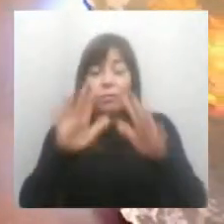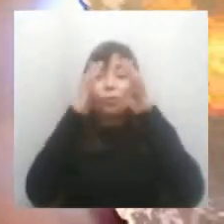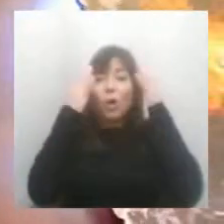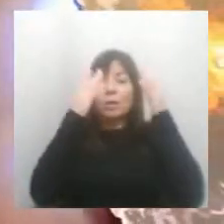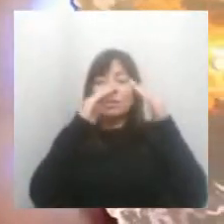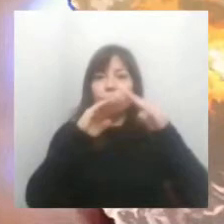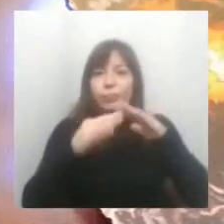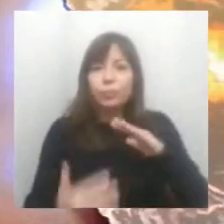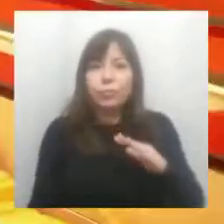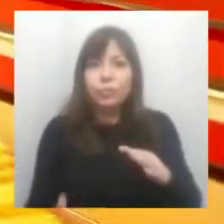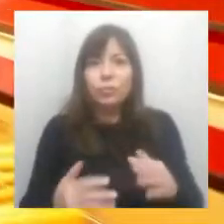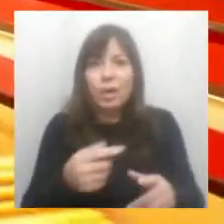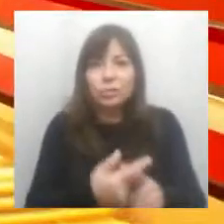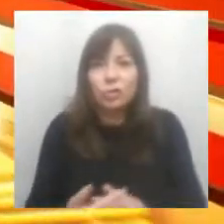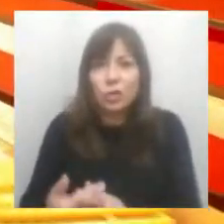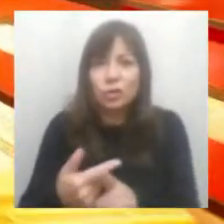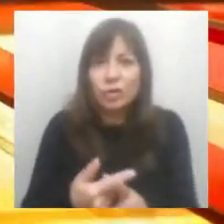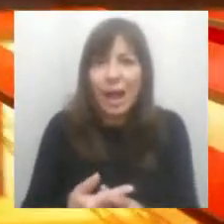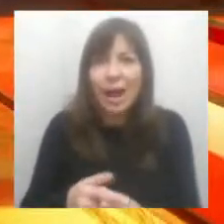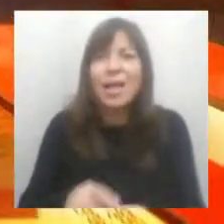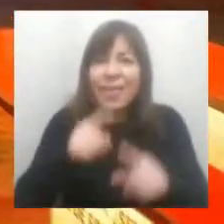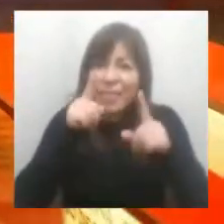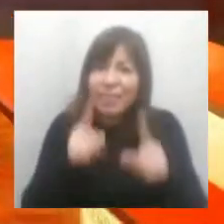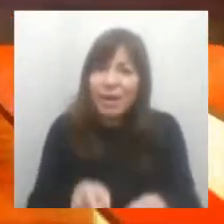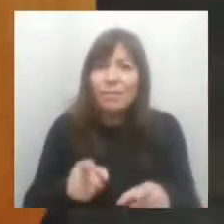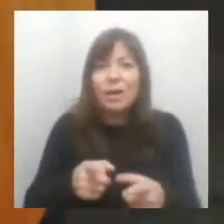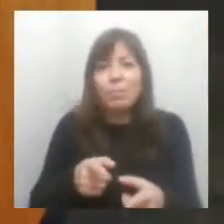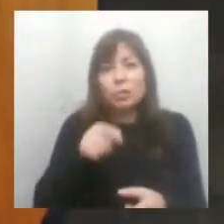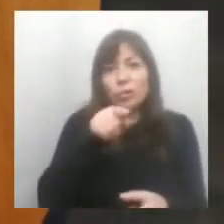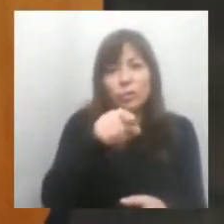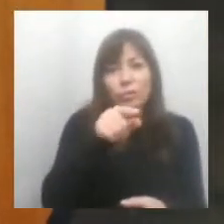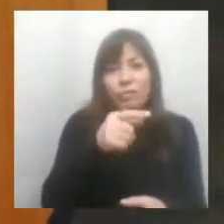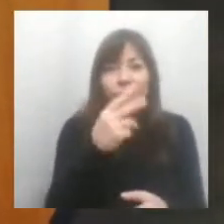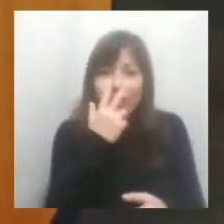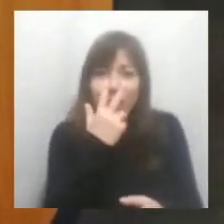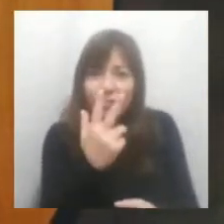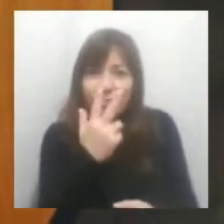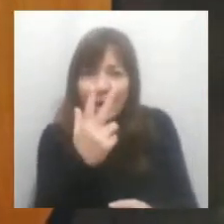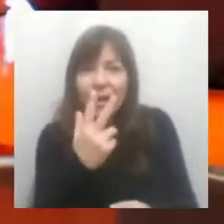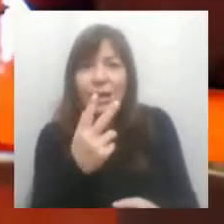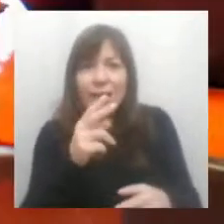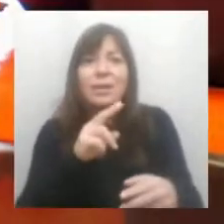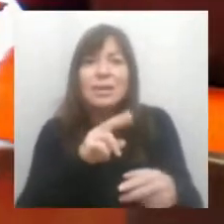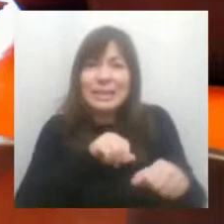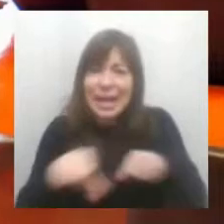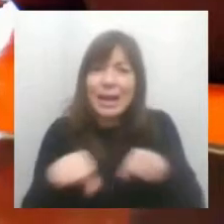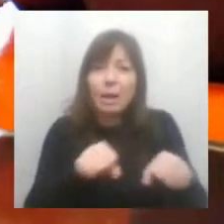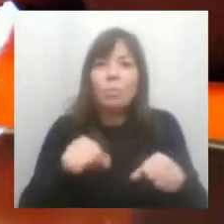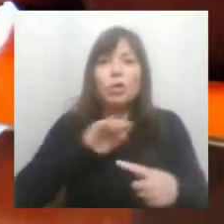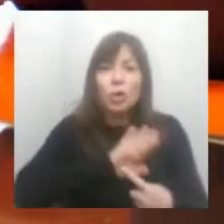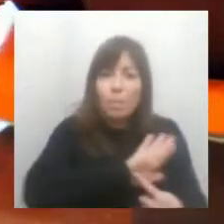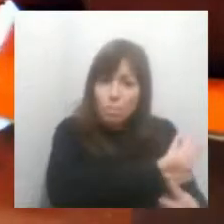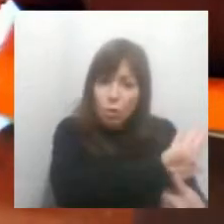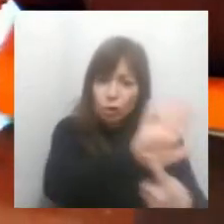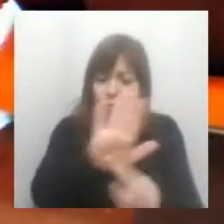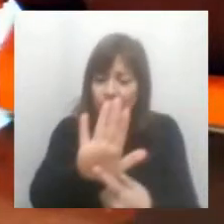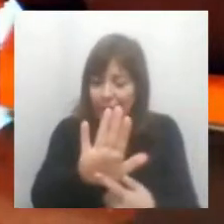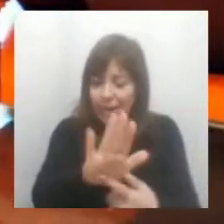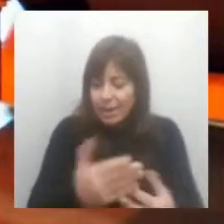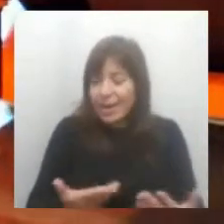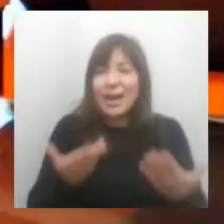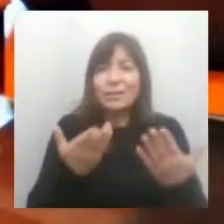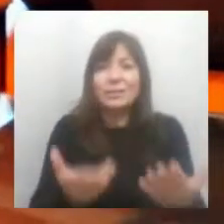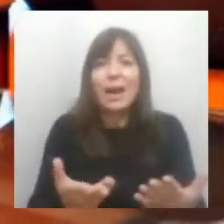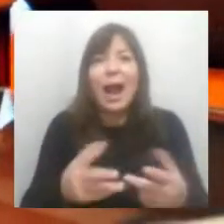como museo sentíamos que teníamos el deber de tomar este hecho, exponerlo, entregando también las herramientas que permitan a